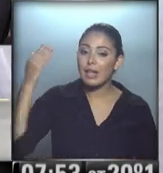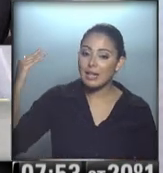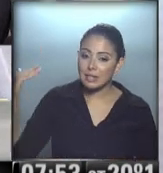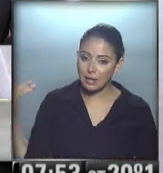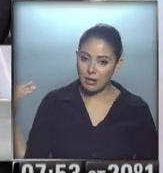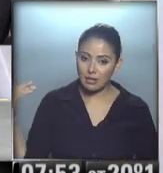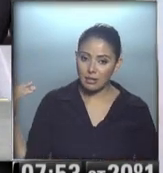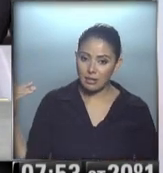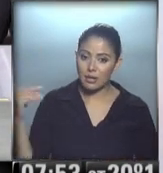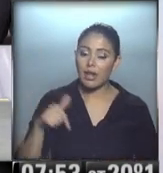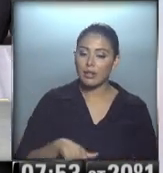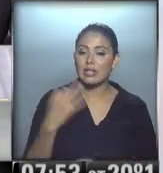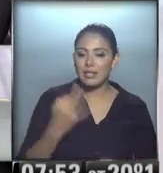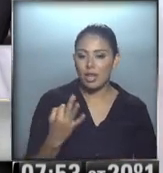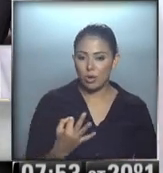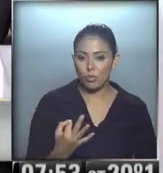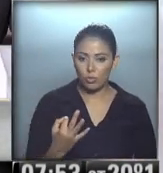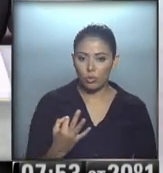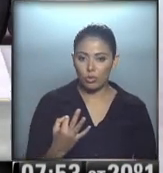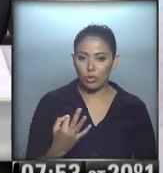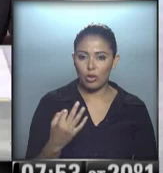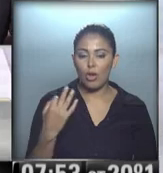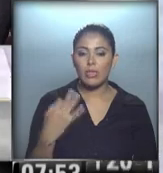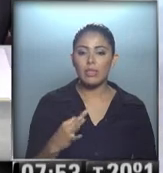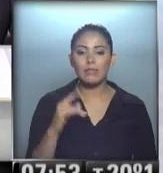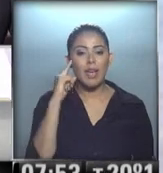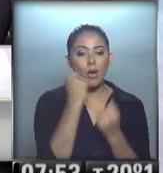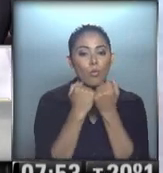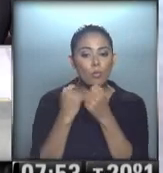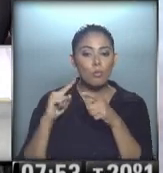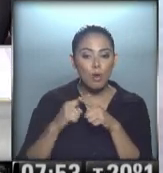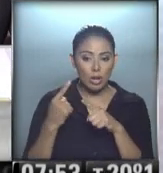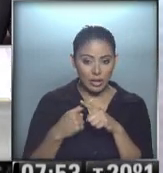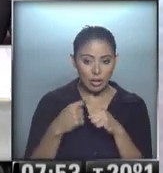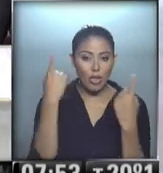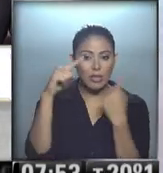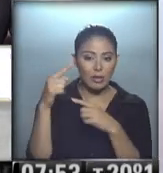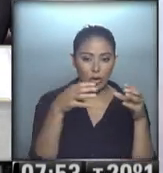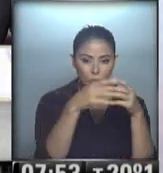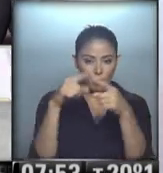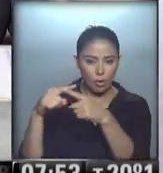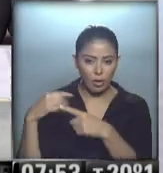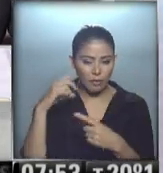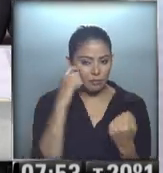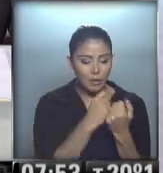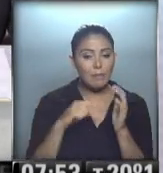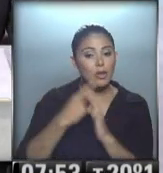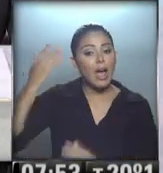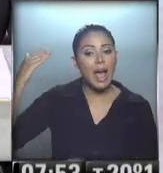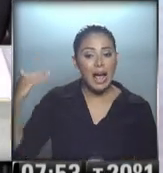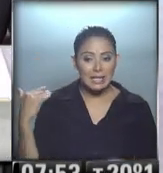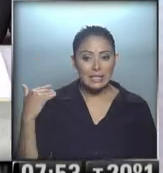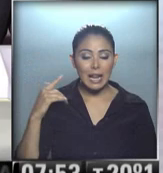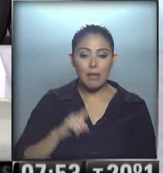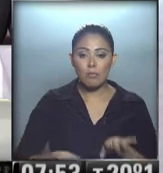ayer, esto va seguramente a tener que haber un acuerdo político entre los diferentes bloques, pero en la jornada de ayer, en